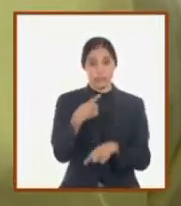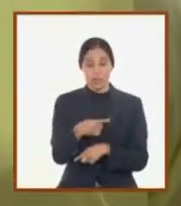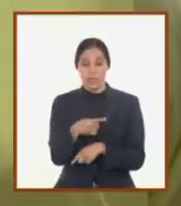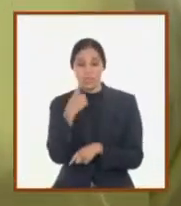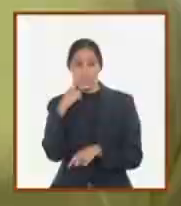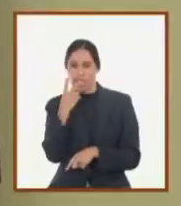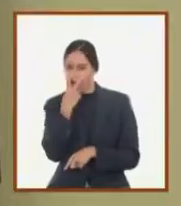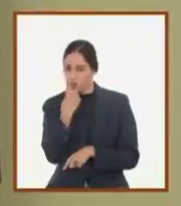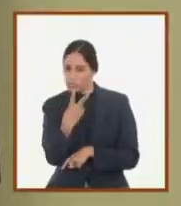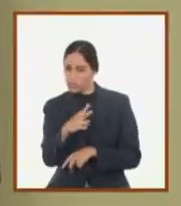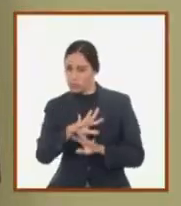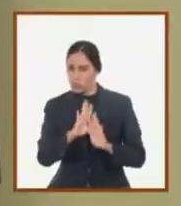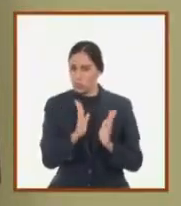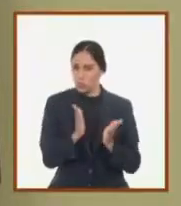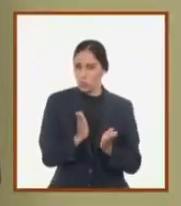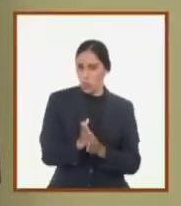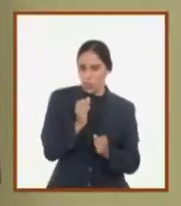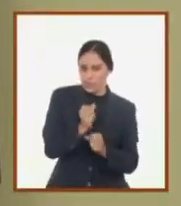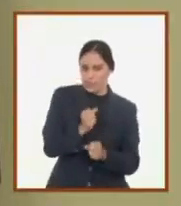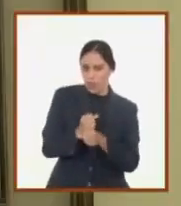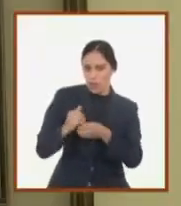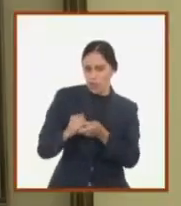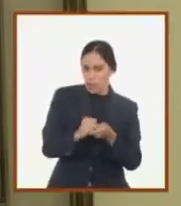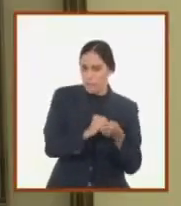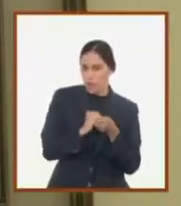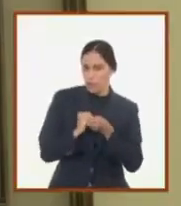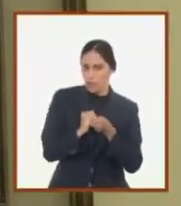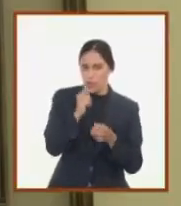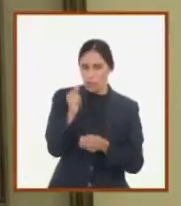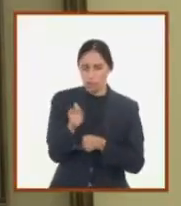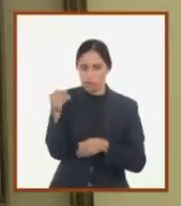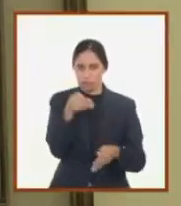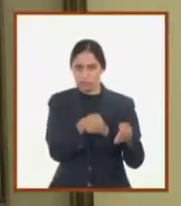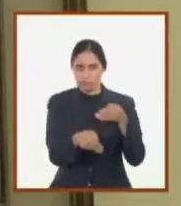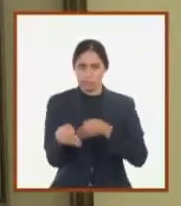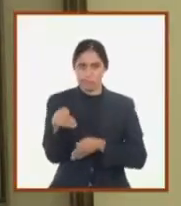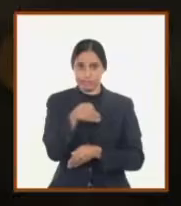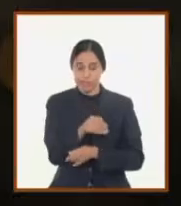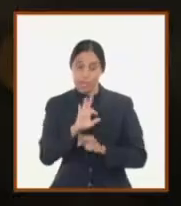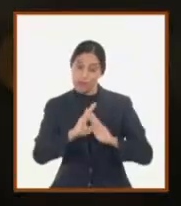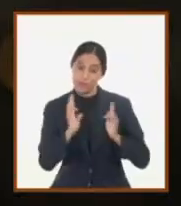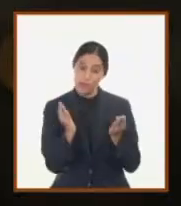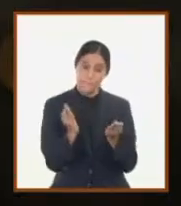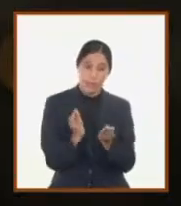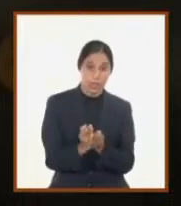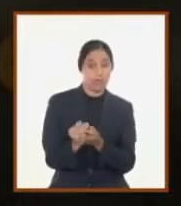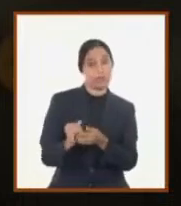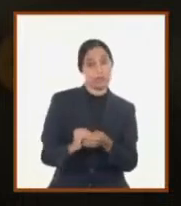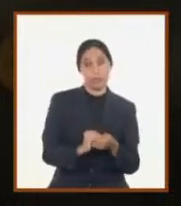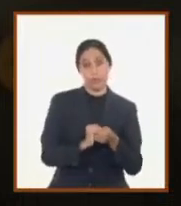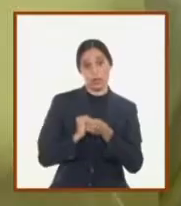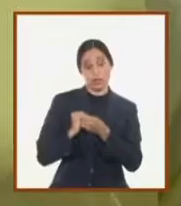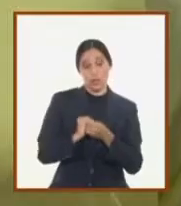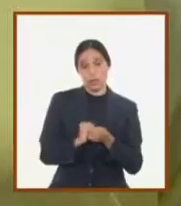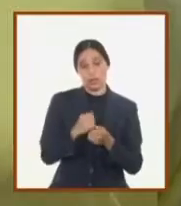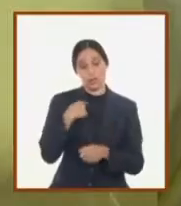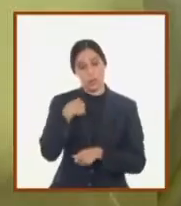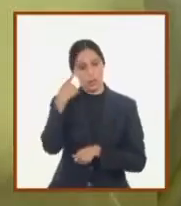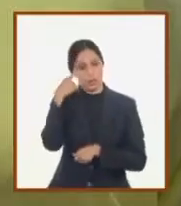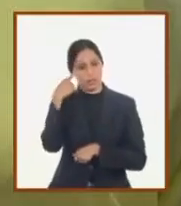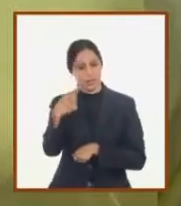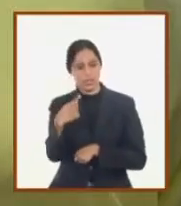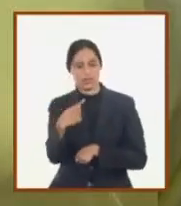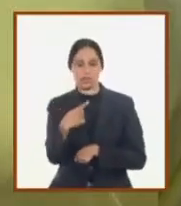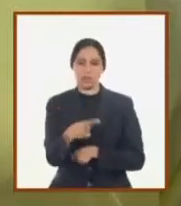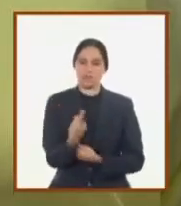a todos los los compañeros de trabajo a todos a la familia de los compañeros y pienso que hay cosas que se han